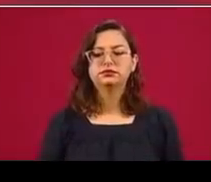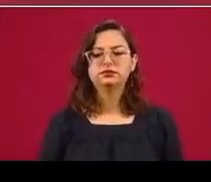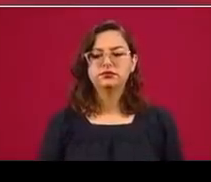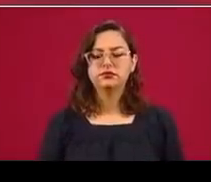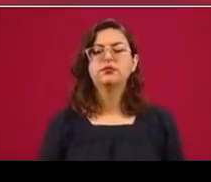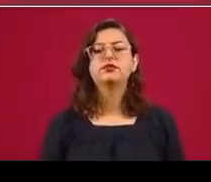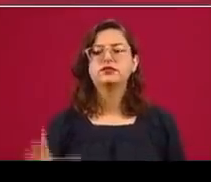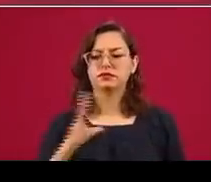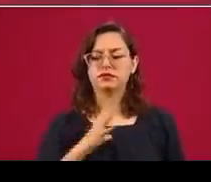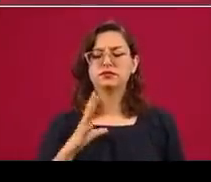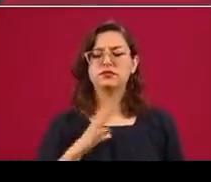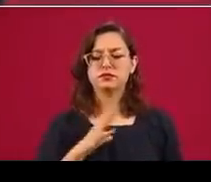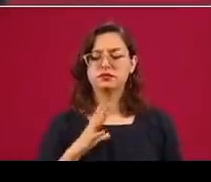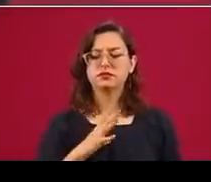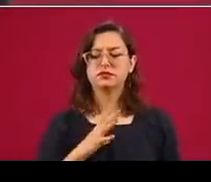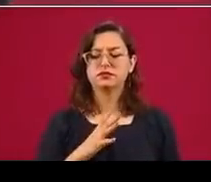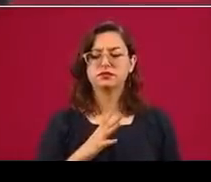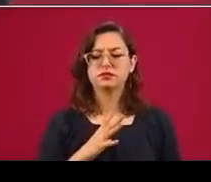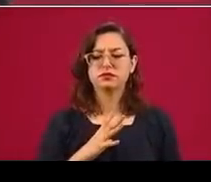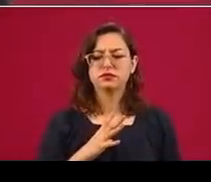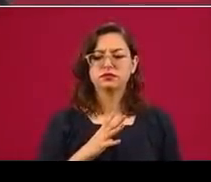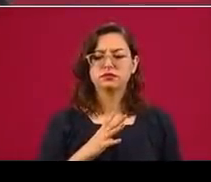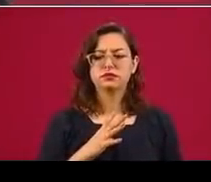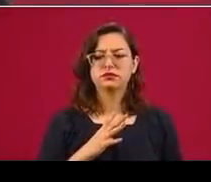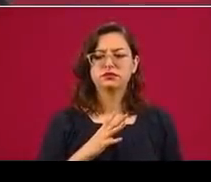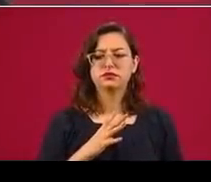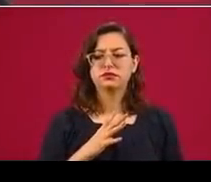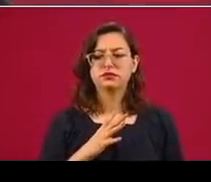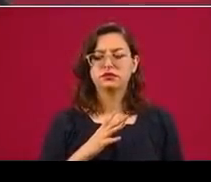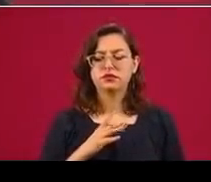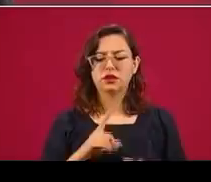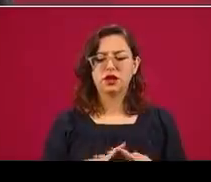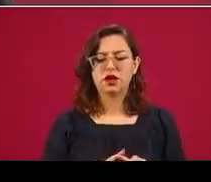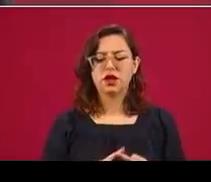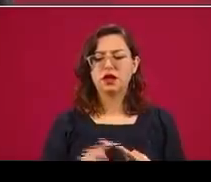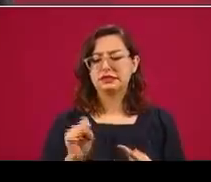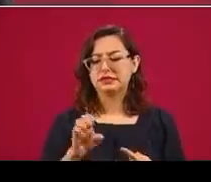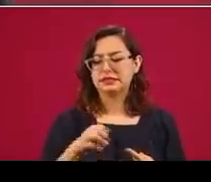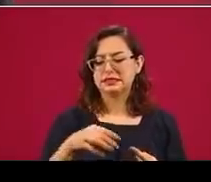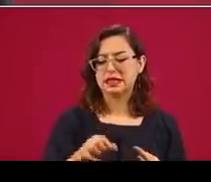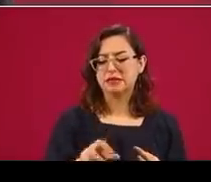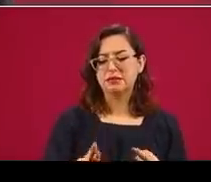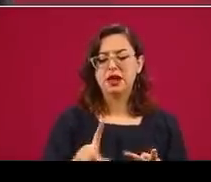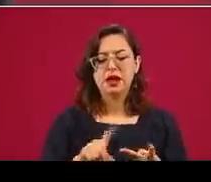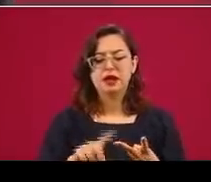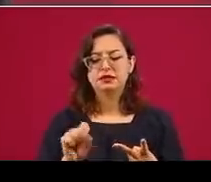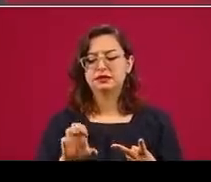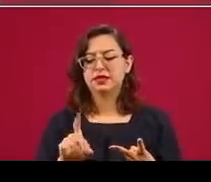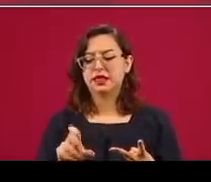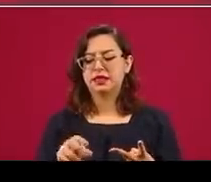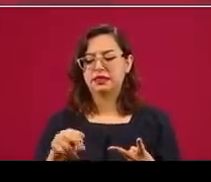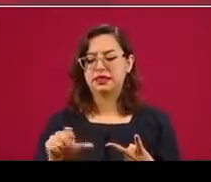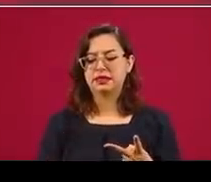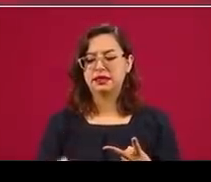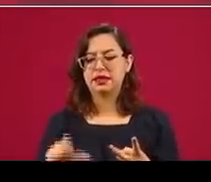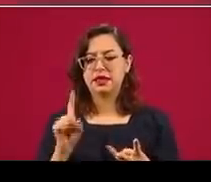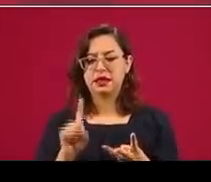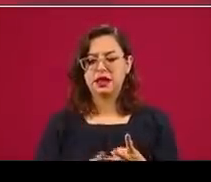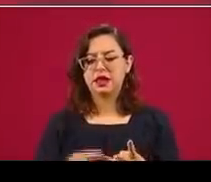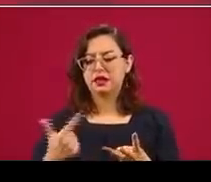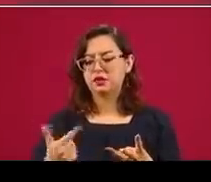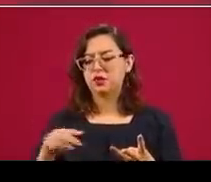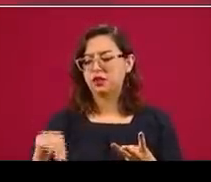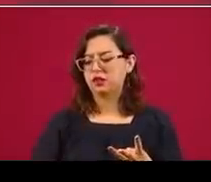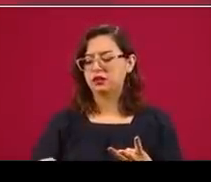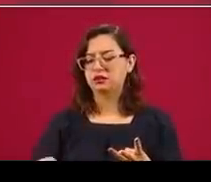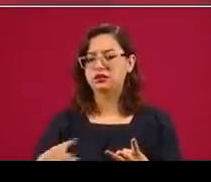elementos de la Secretaría de Marina, de la Secretaría de la Defensa Nacional, la Guardia